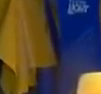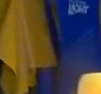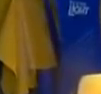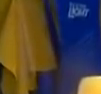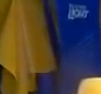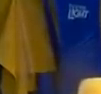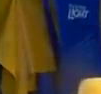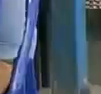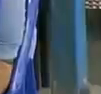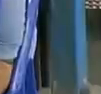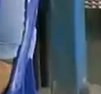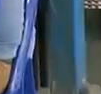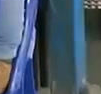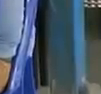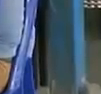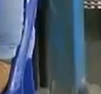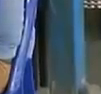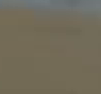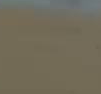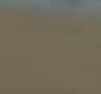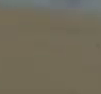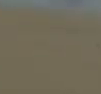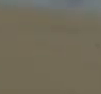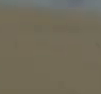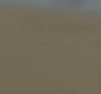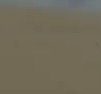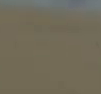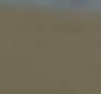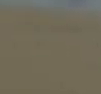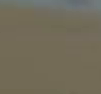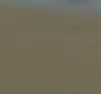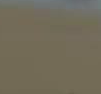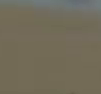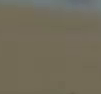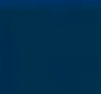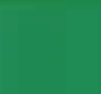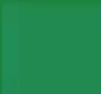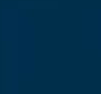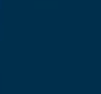últimos meses. Así empieza la noticia. Emisión Estelar.